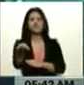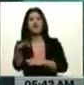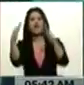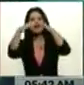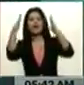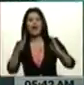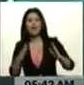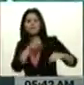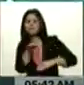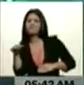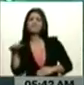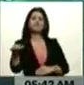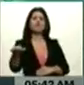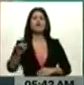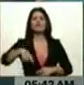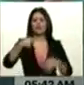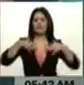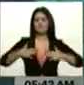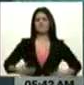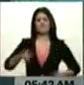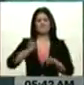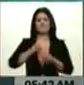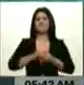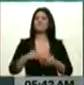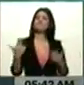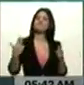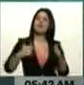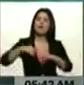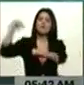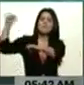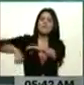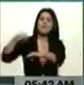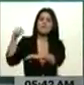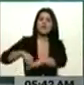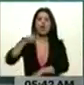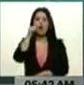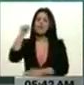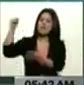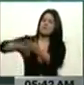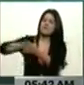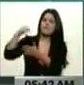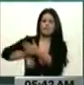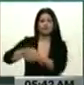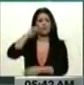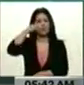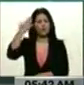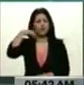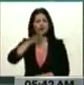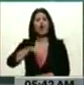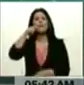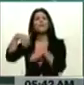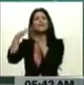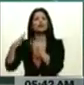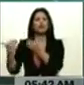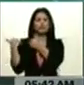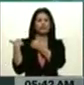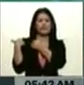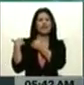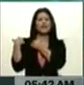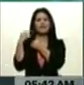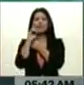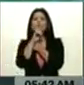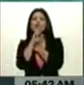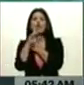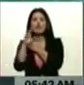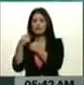después envalentonadito ahí con un chaleco antibala cayéndole a Coquito a Rodríguez Chacín. El señor es reincidente en esto del golpe de Estado. Ellos dieron un golpe de